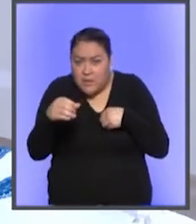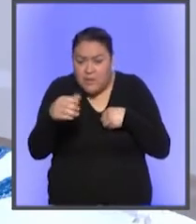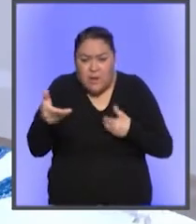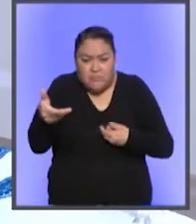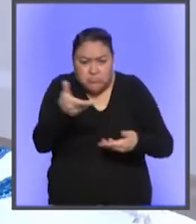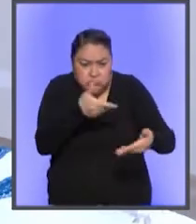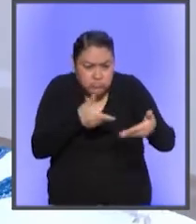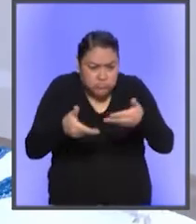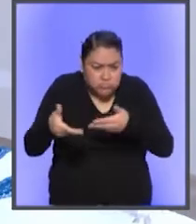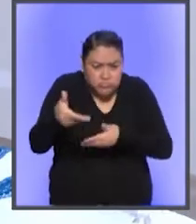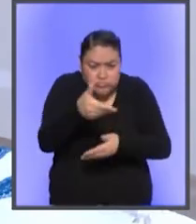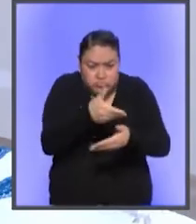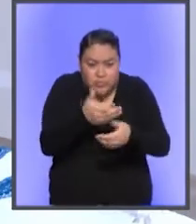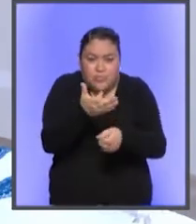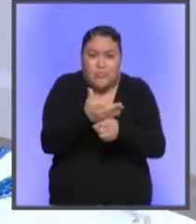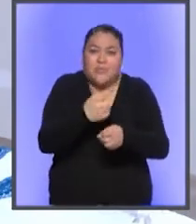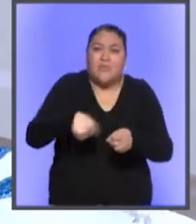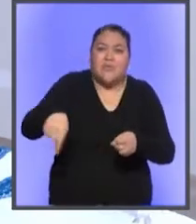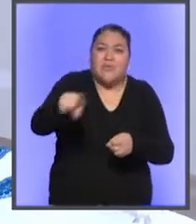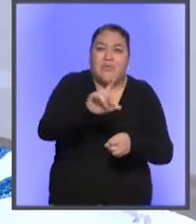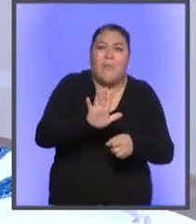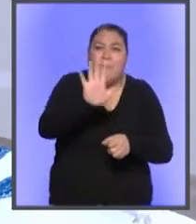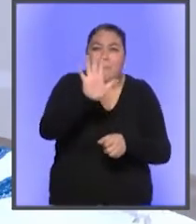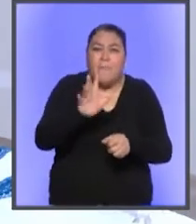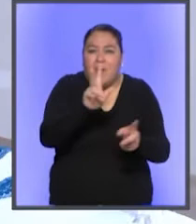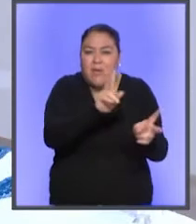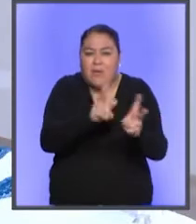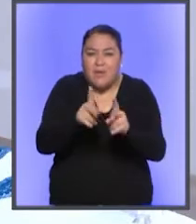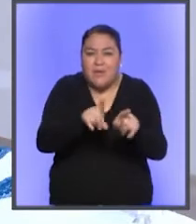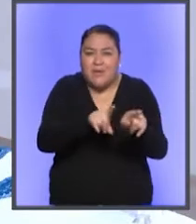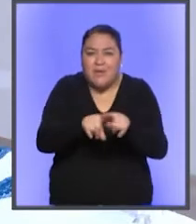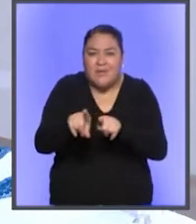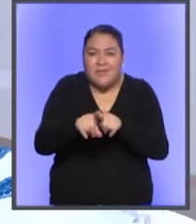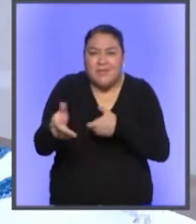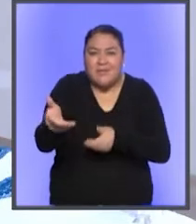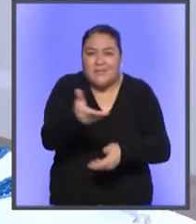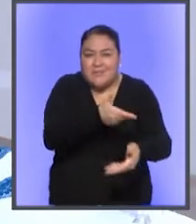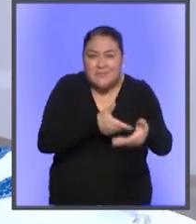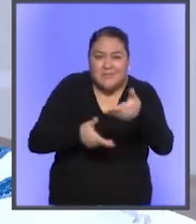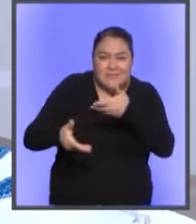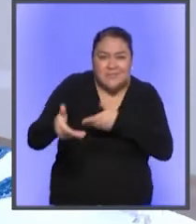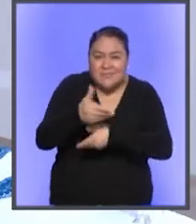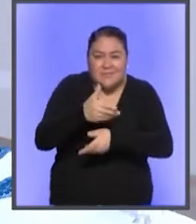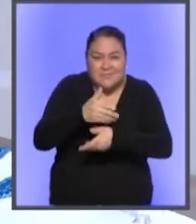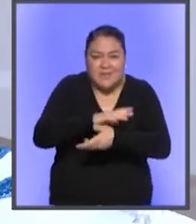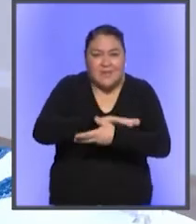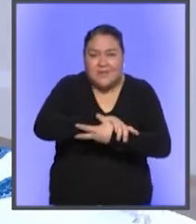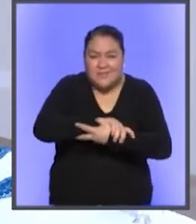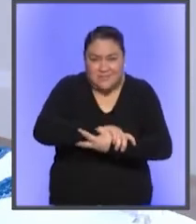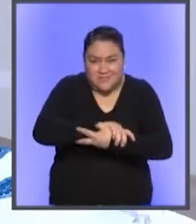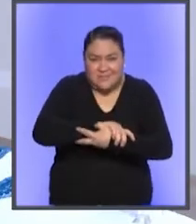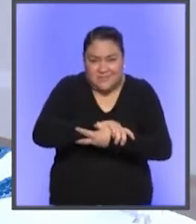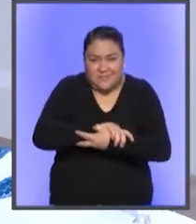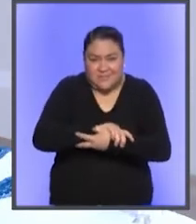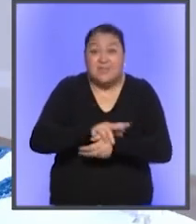la sororidad en este momento que se ha dado se ha dado en forma